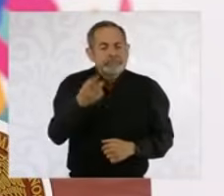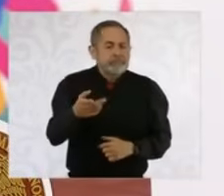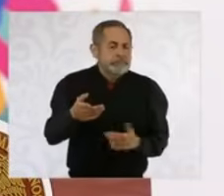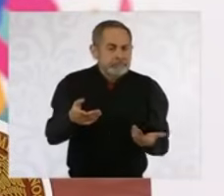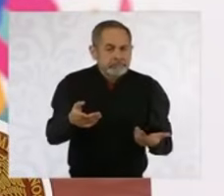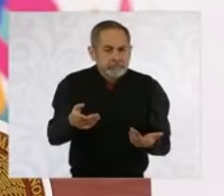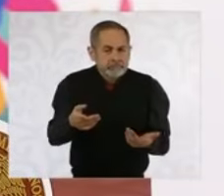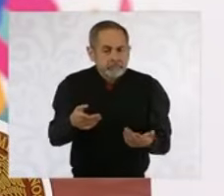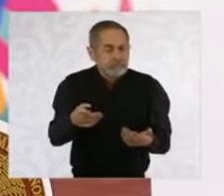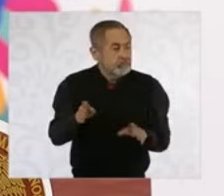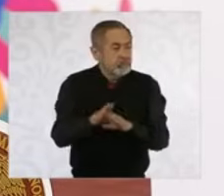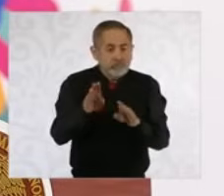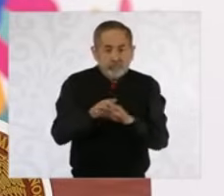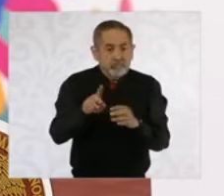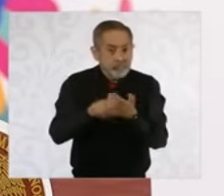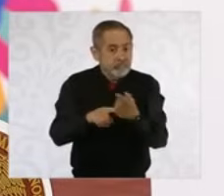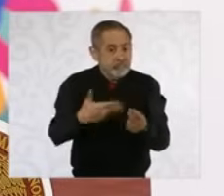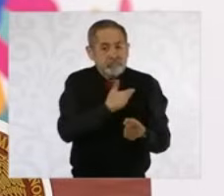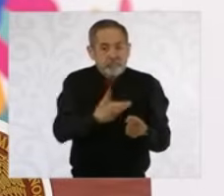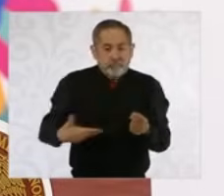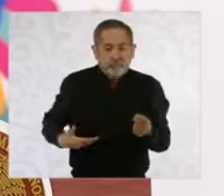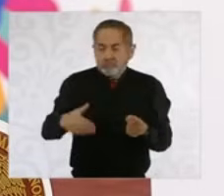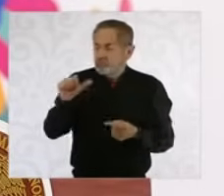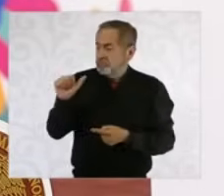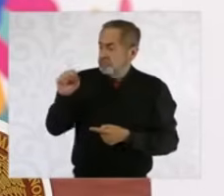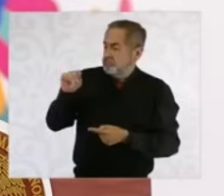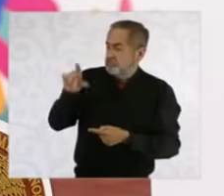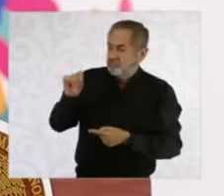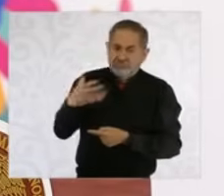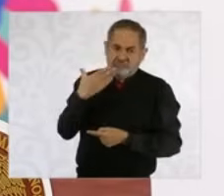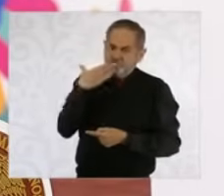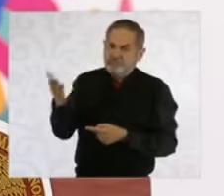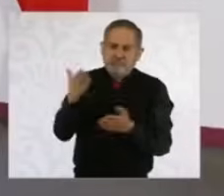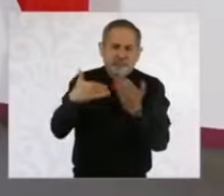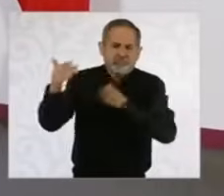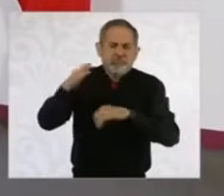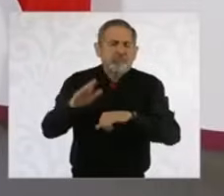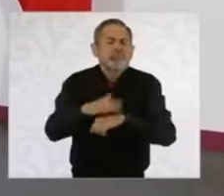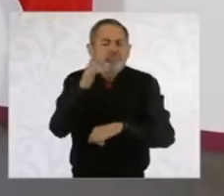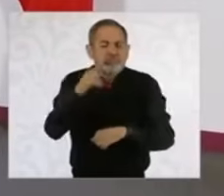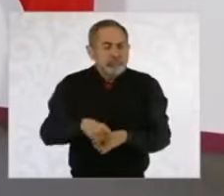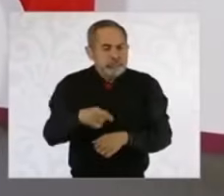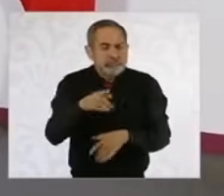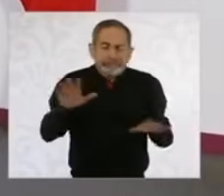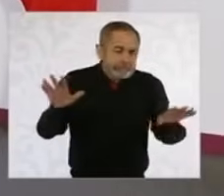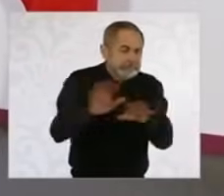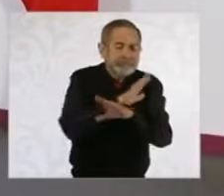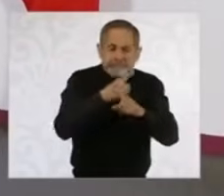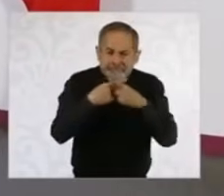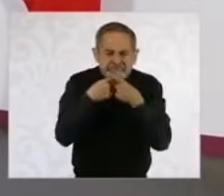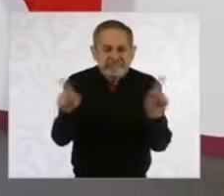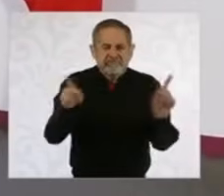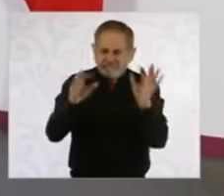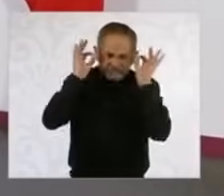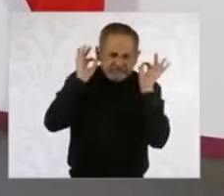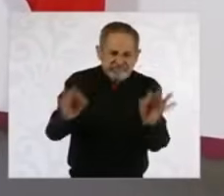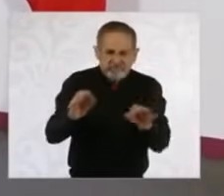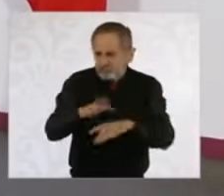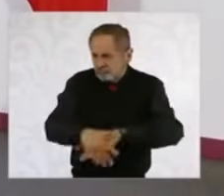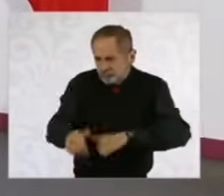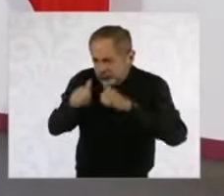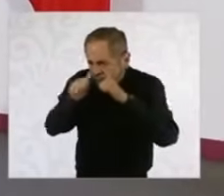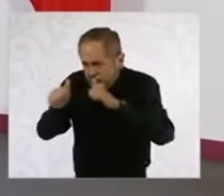Digamos que el gran logro del presidente López Obrador fue cambiar la tendencia y cambiar el modelo de